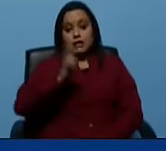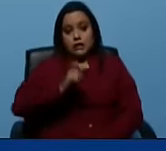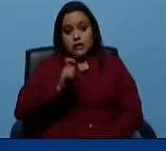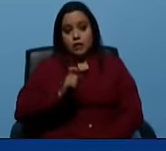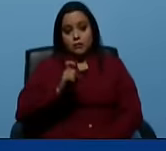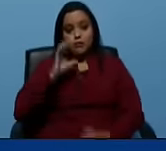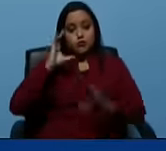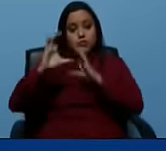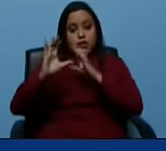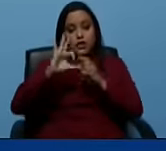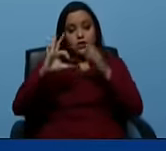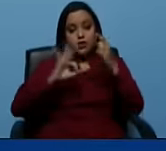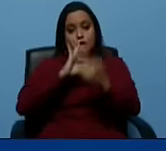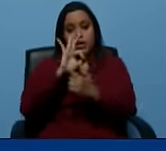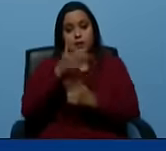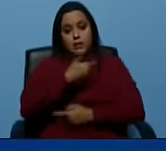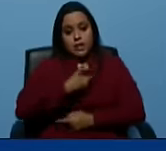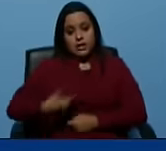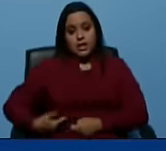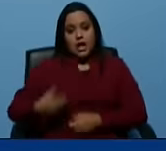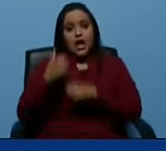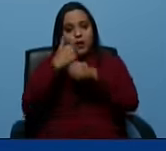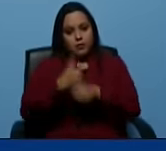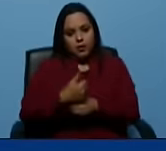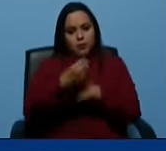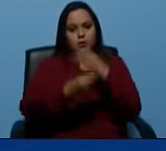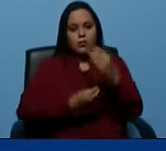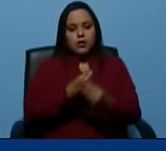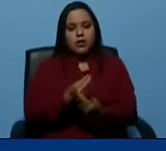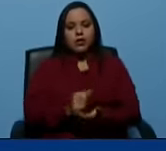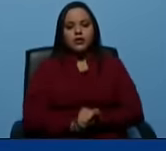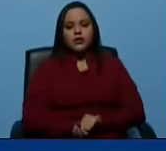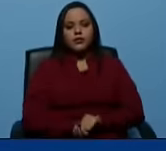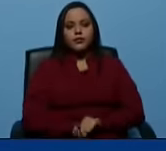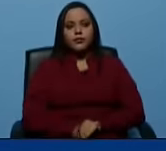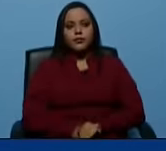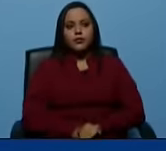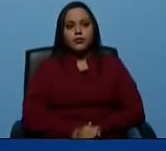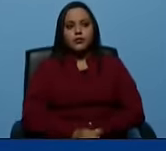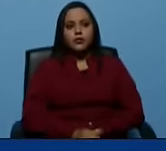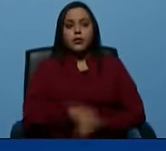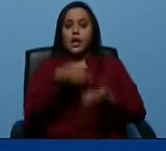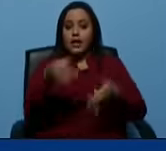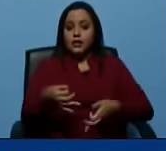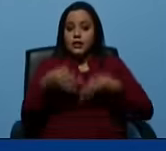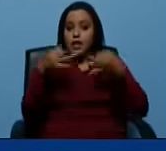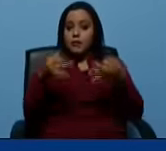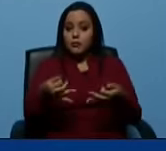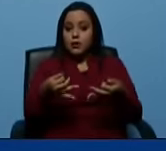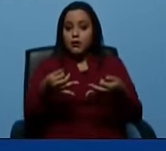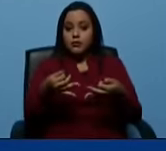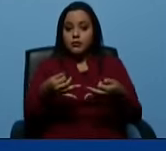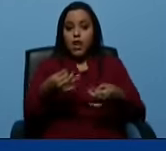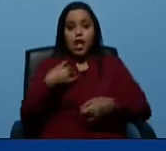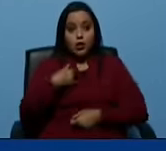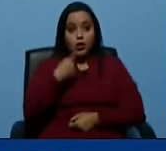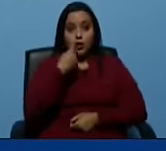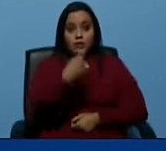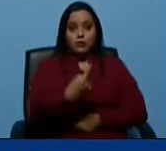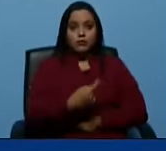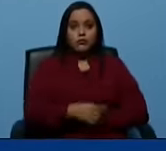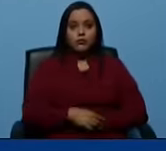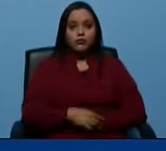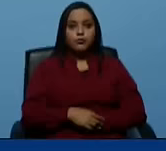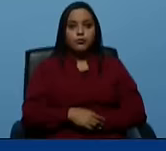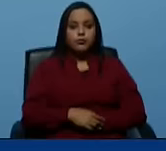tres presidentes. Esperemos que se dé. Y como siempre, como hago yo,